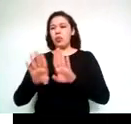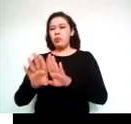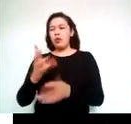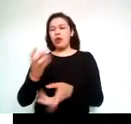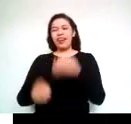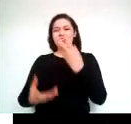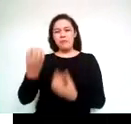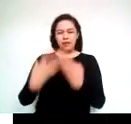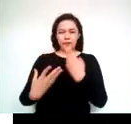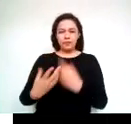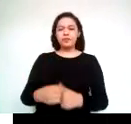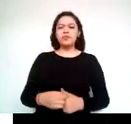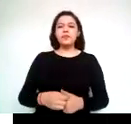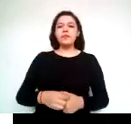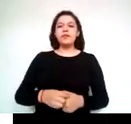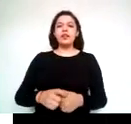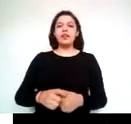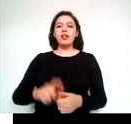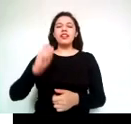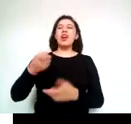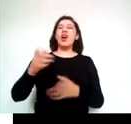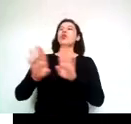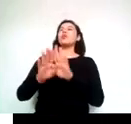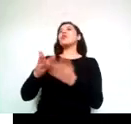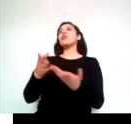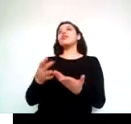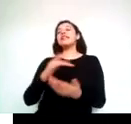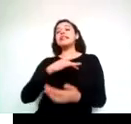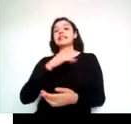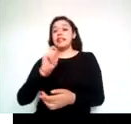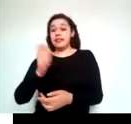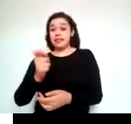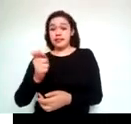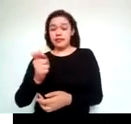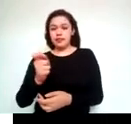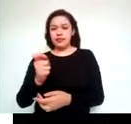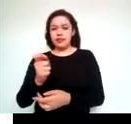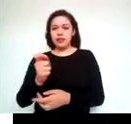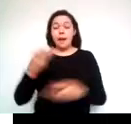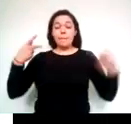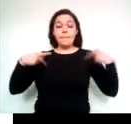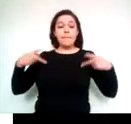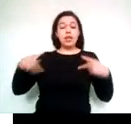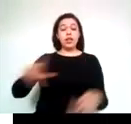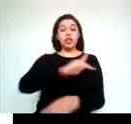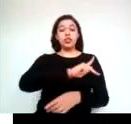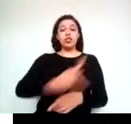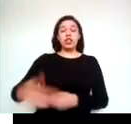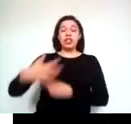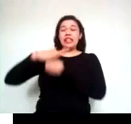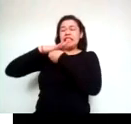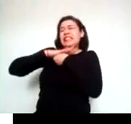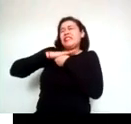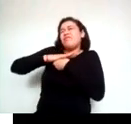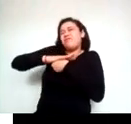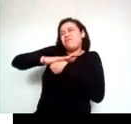que este síntoma o este síndrome representa es todos aquellos trabajadores que tienen estrés excesivo